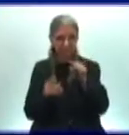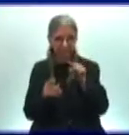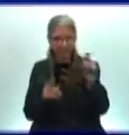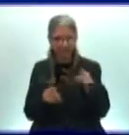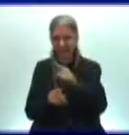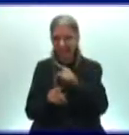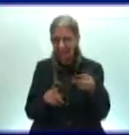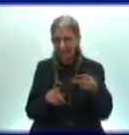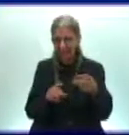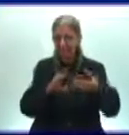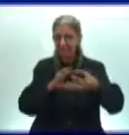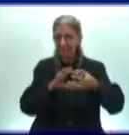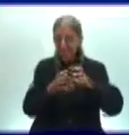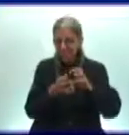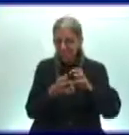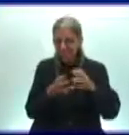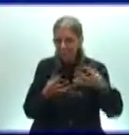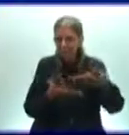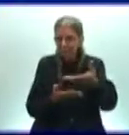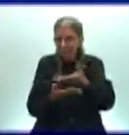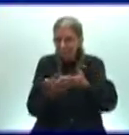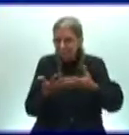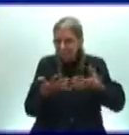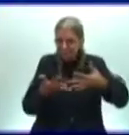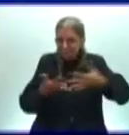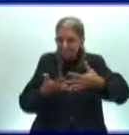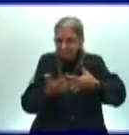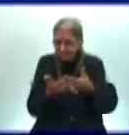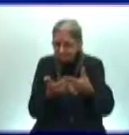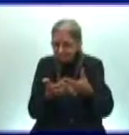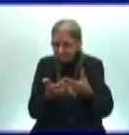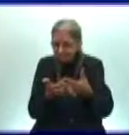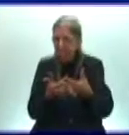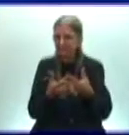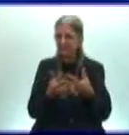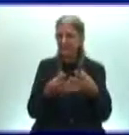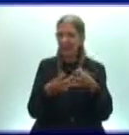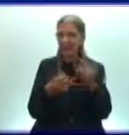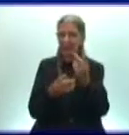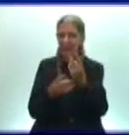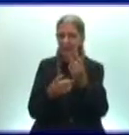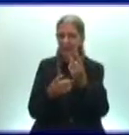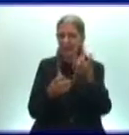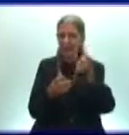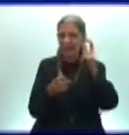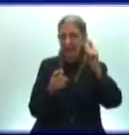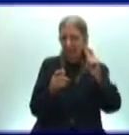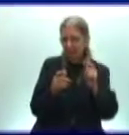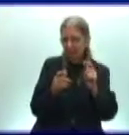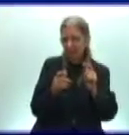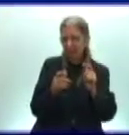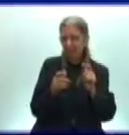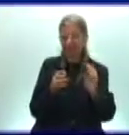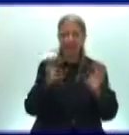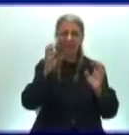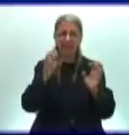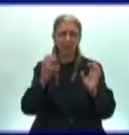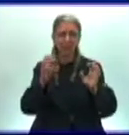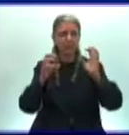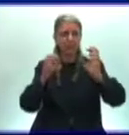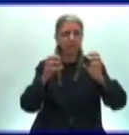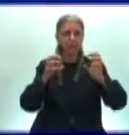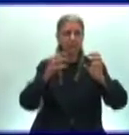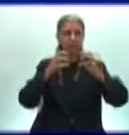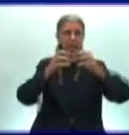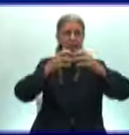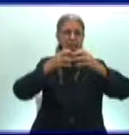Se forma por compartimiento de electrones entre dos átomos. Átomos que, como ya ustedes conocen, son los que